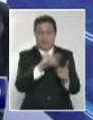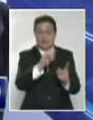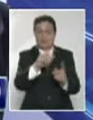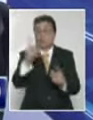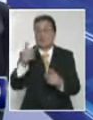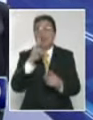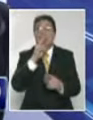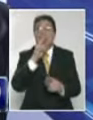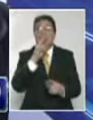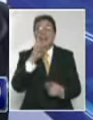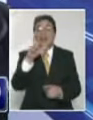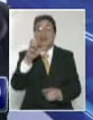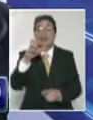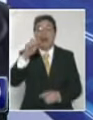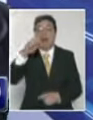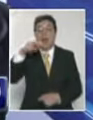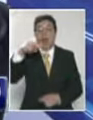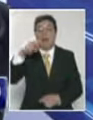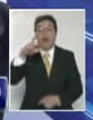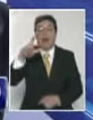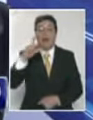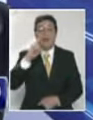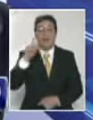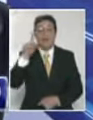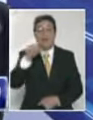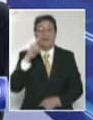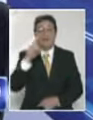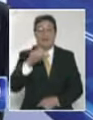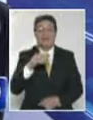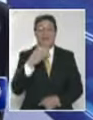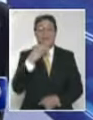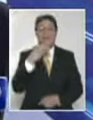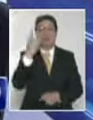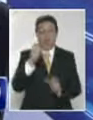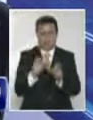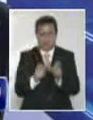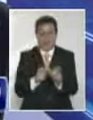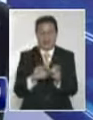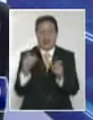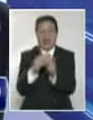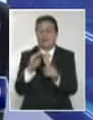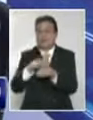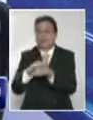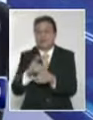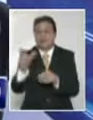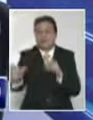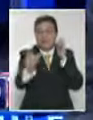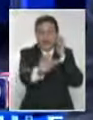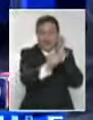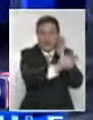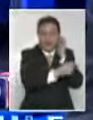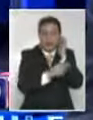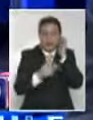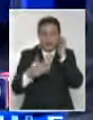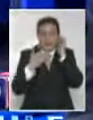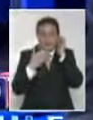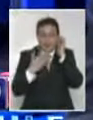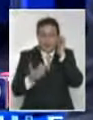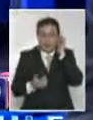que fue un medio que muchos recordarán que se pasaban estos cassettes de casa en casa muchas veces. No, con la Patricia andaba en la calle protestando con todos nosotros.